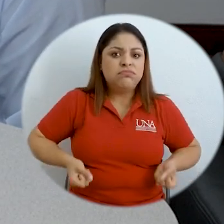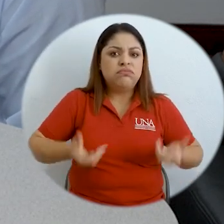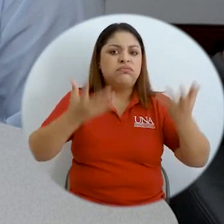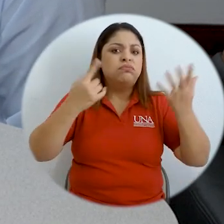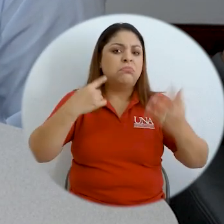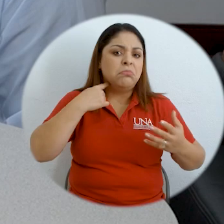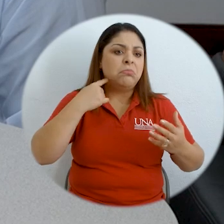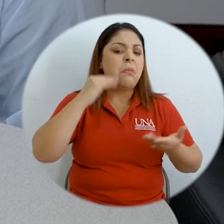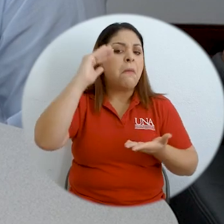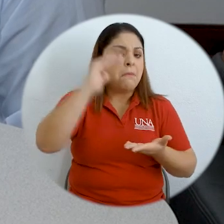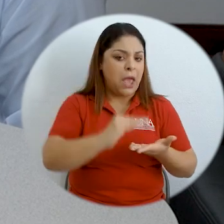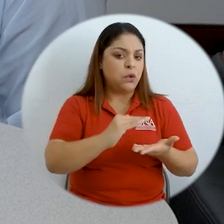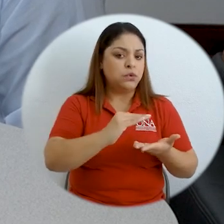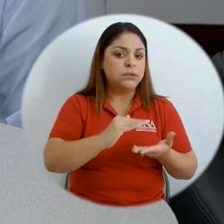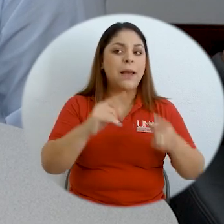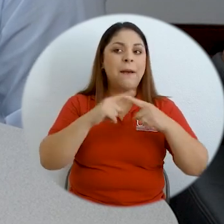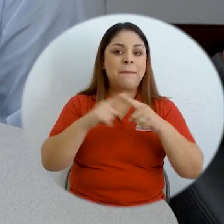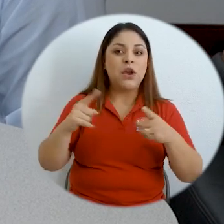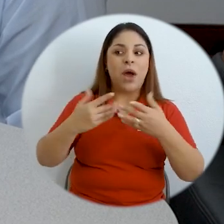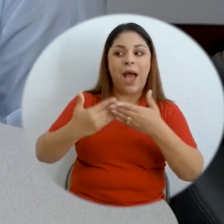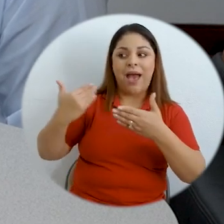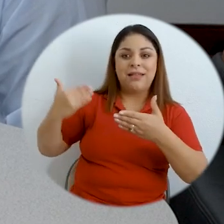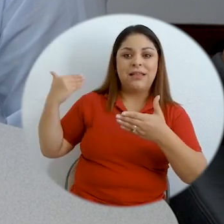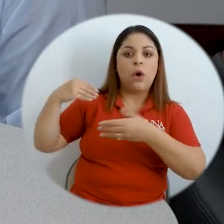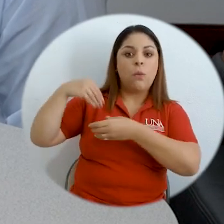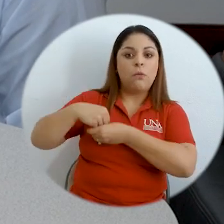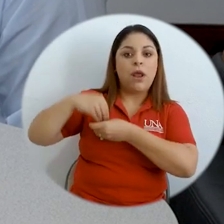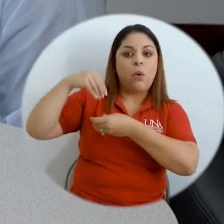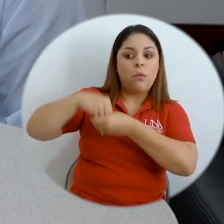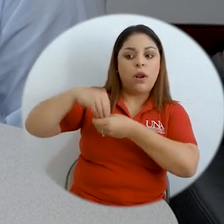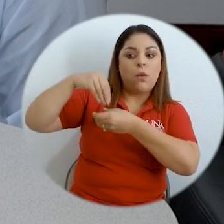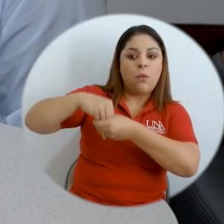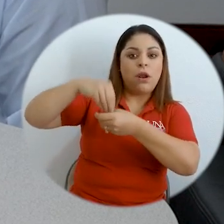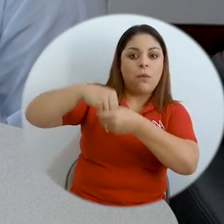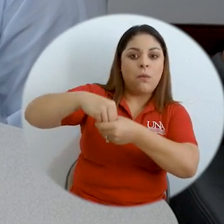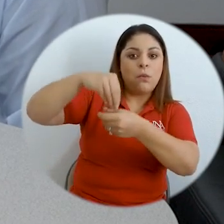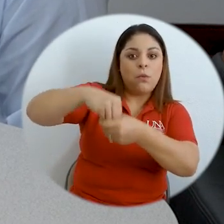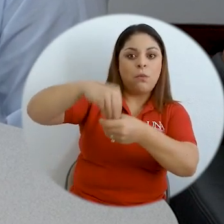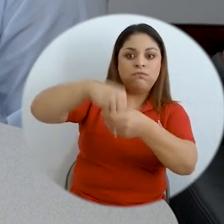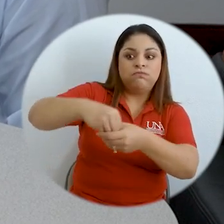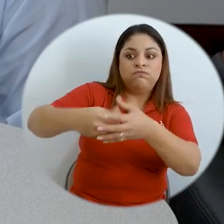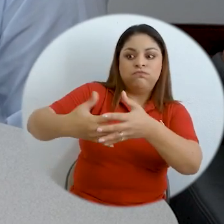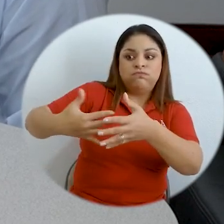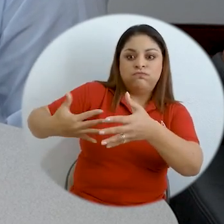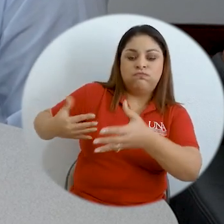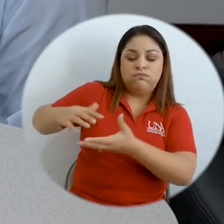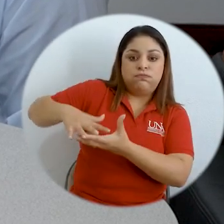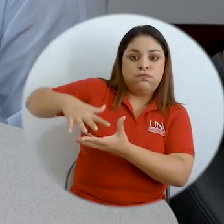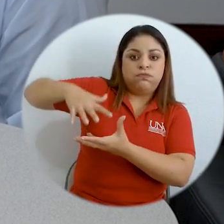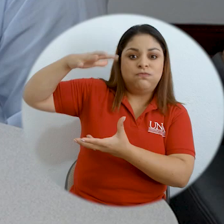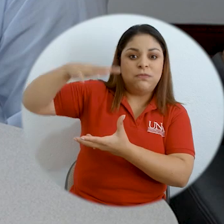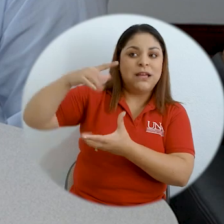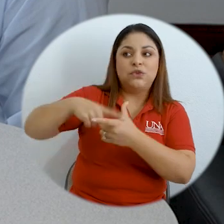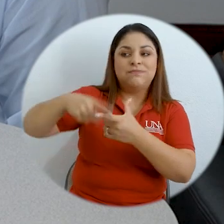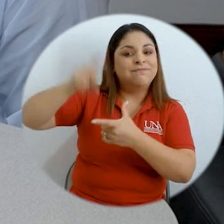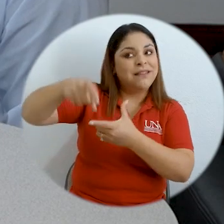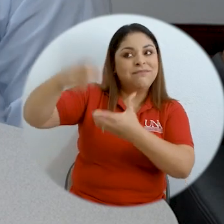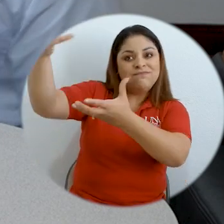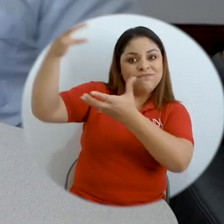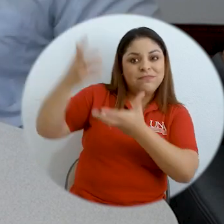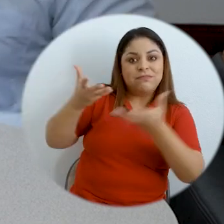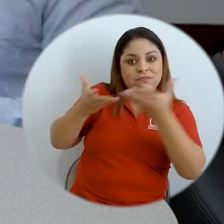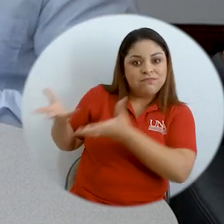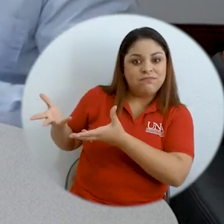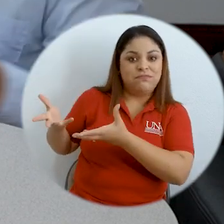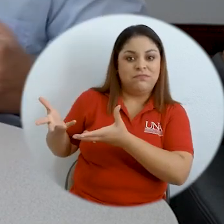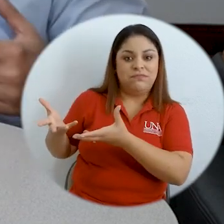el acumulado en estos años no nos permite recuperar ese poder adquisitivo de las universidades. Eso